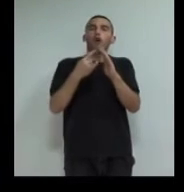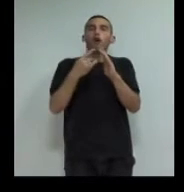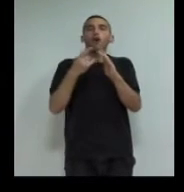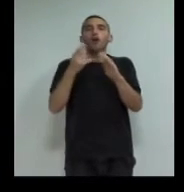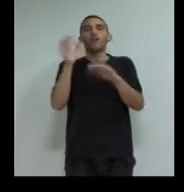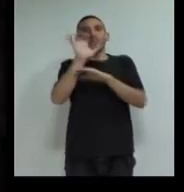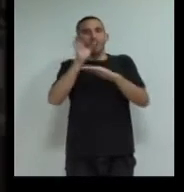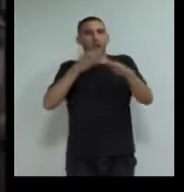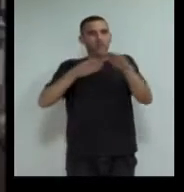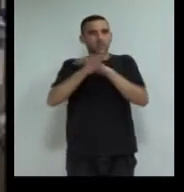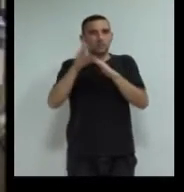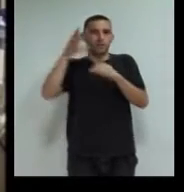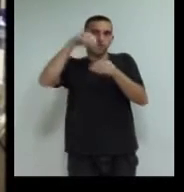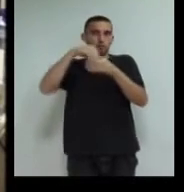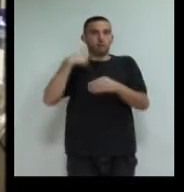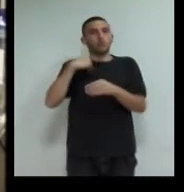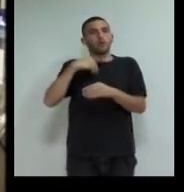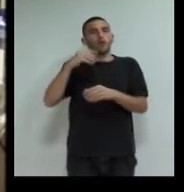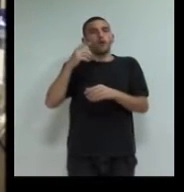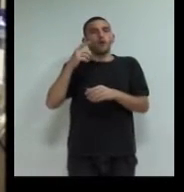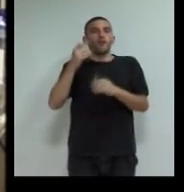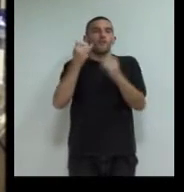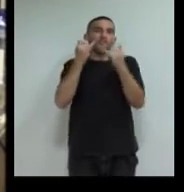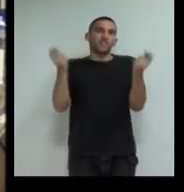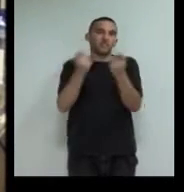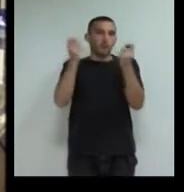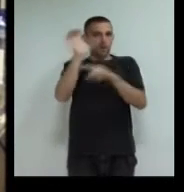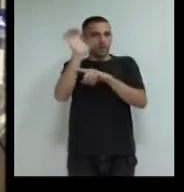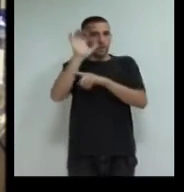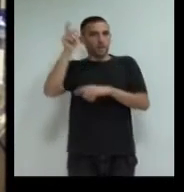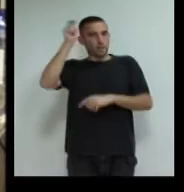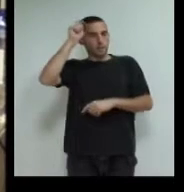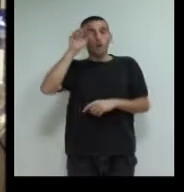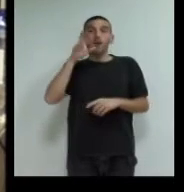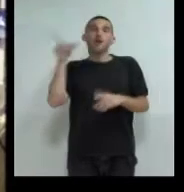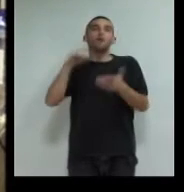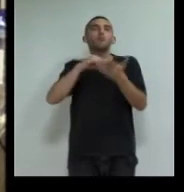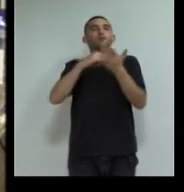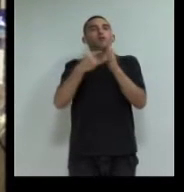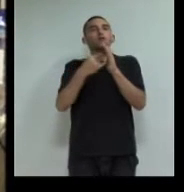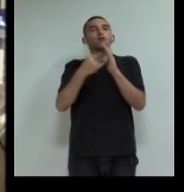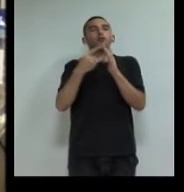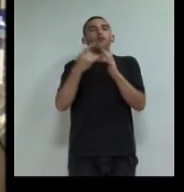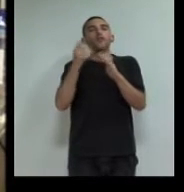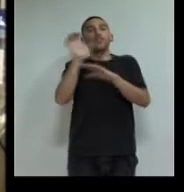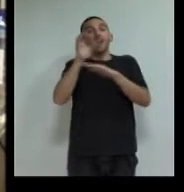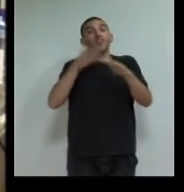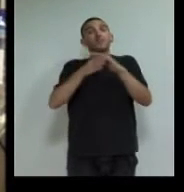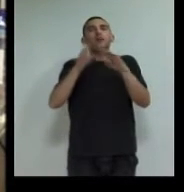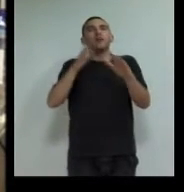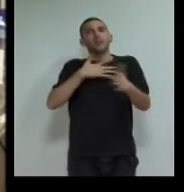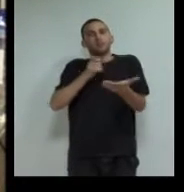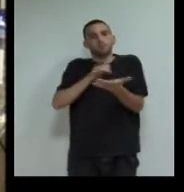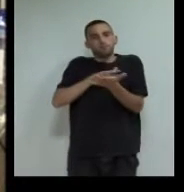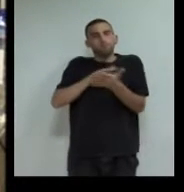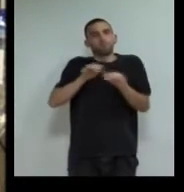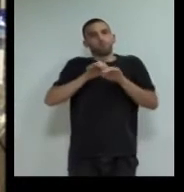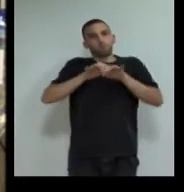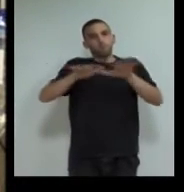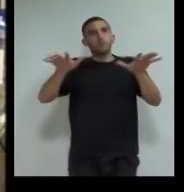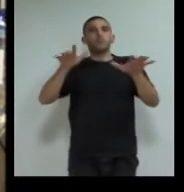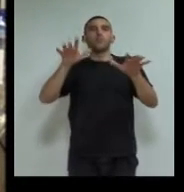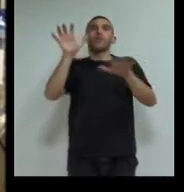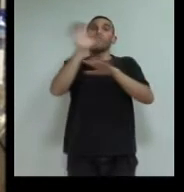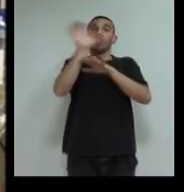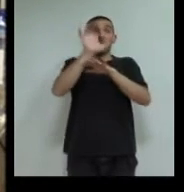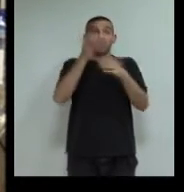Pamplona. Y desde entonces está dirigiendo el proyecto de cine accesible para la implantación de la accesibilidad en las salas de cine de